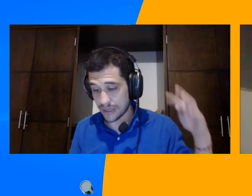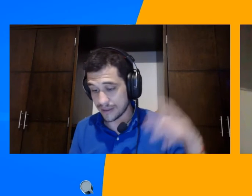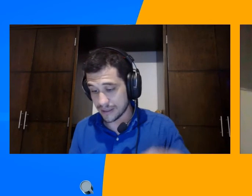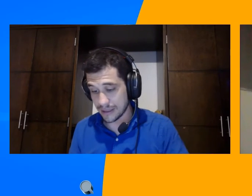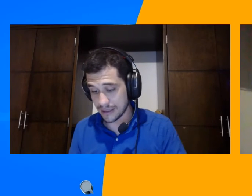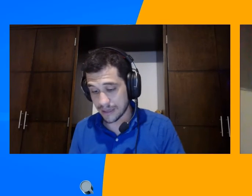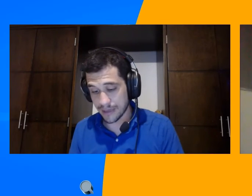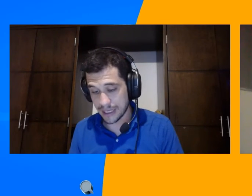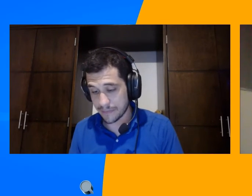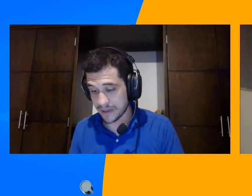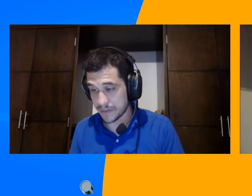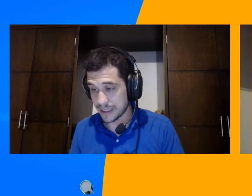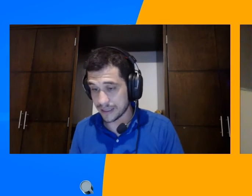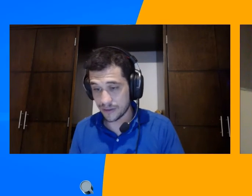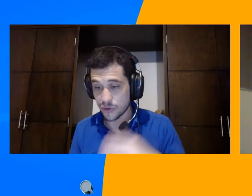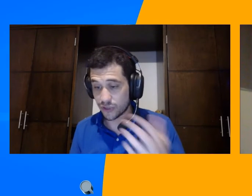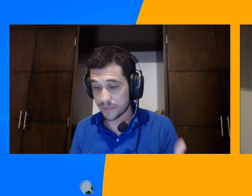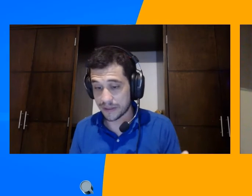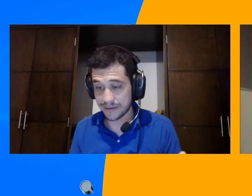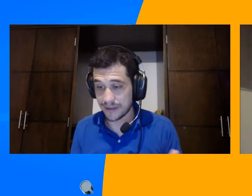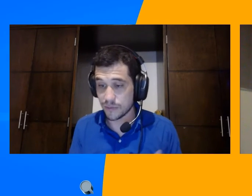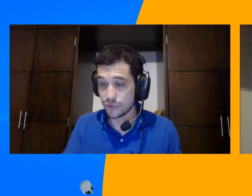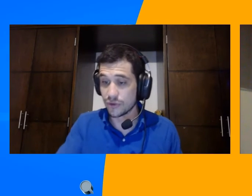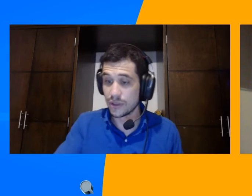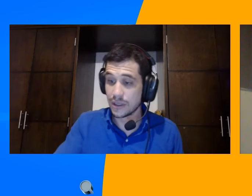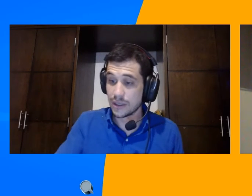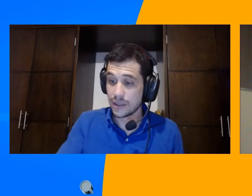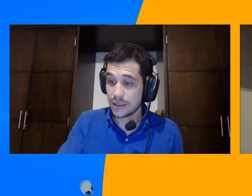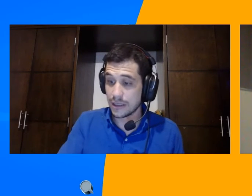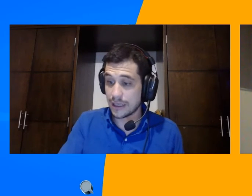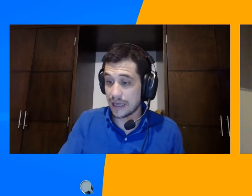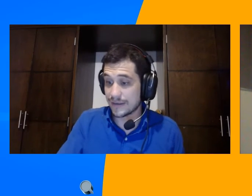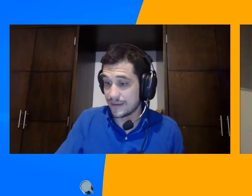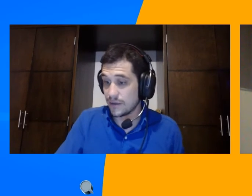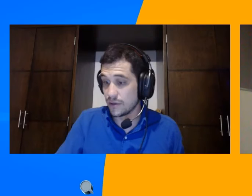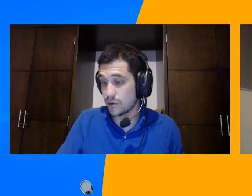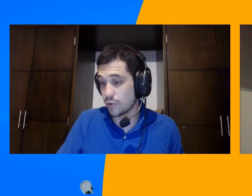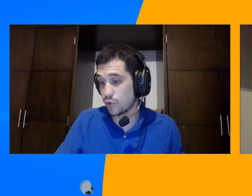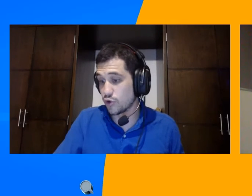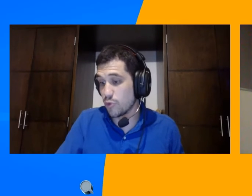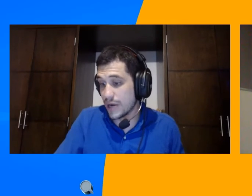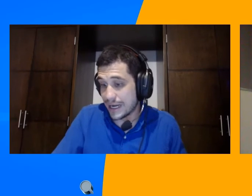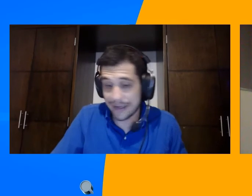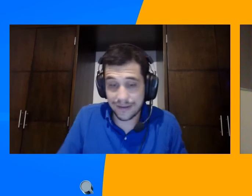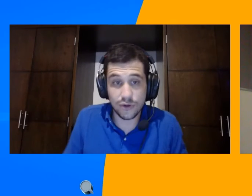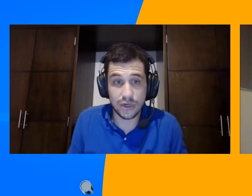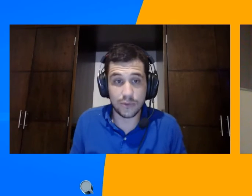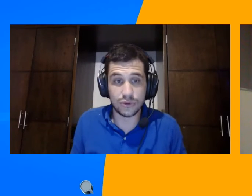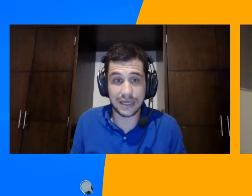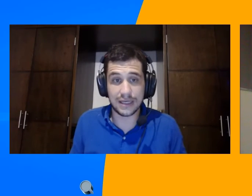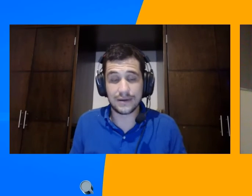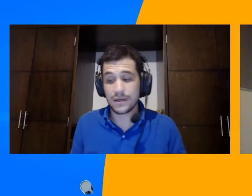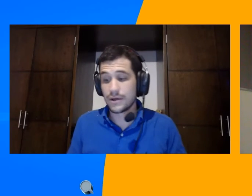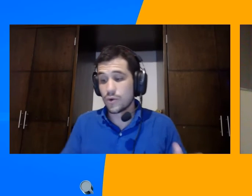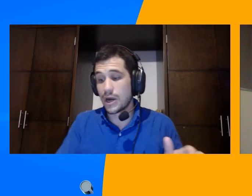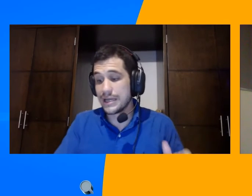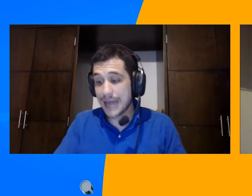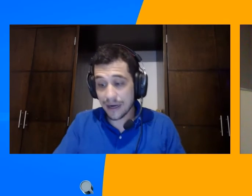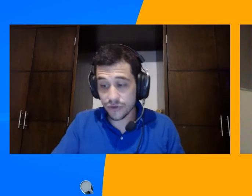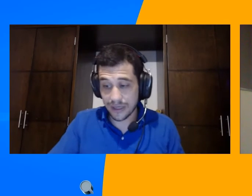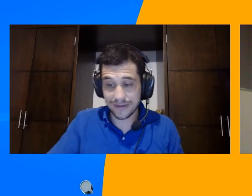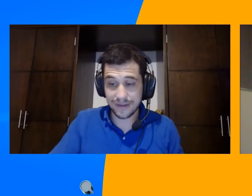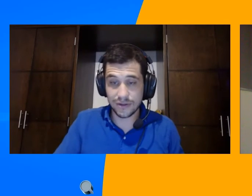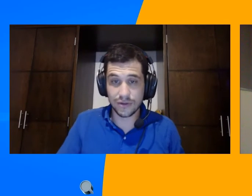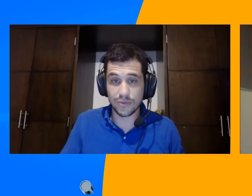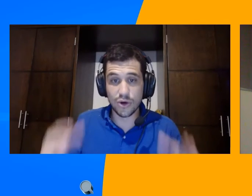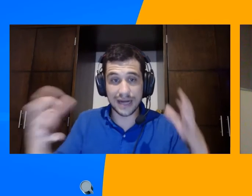no solamente en la América prehispánica, sino en otras partes del mundo, que han sido, cuyo monarca ha sido una montaña, o hay